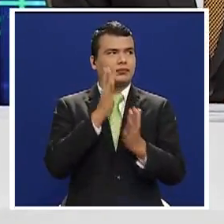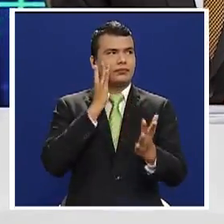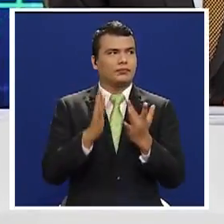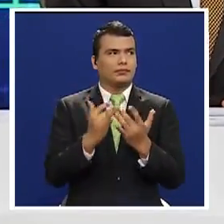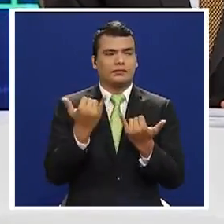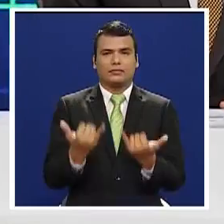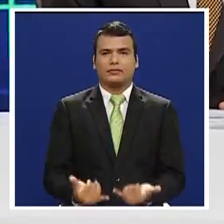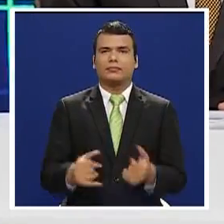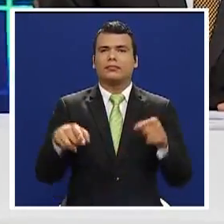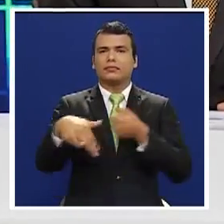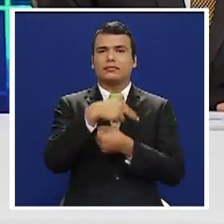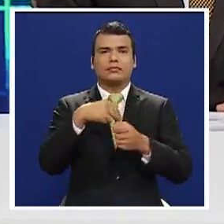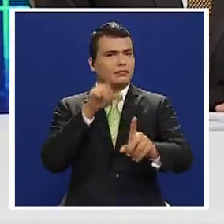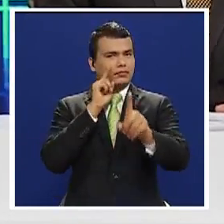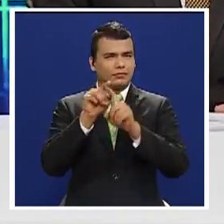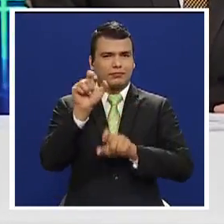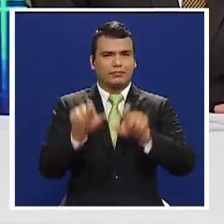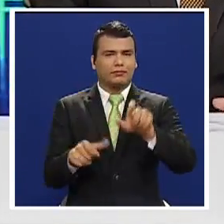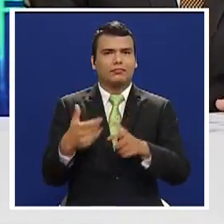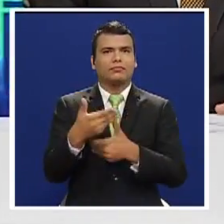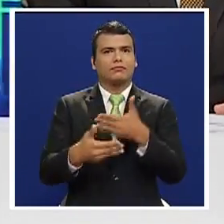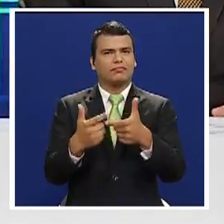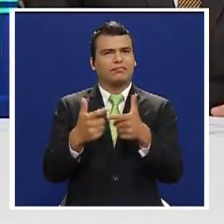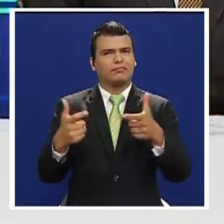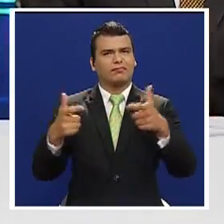Lina Mosquera Ochoa y Rubén Darío Gálvez.